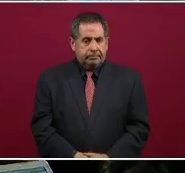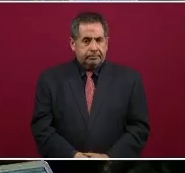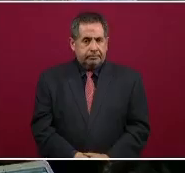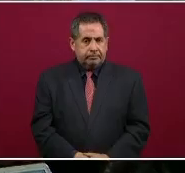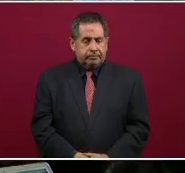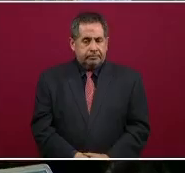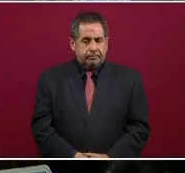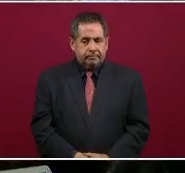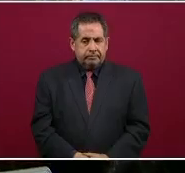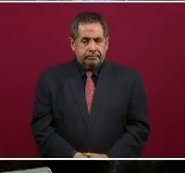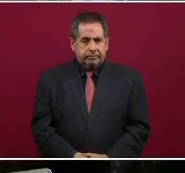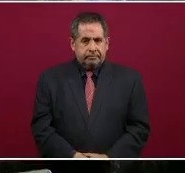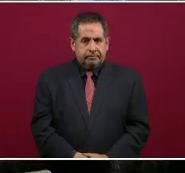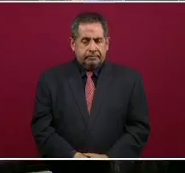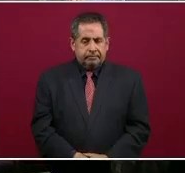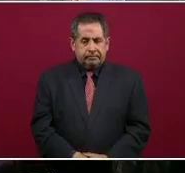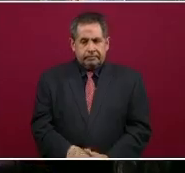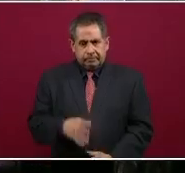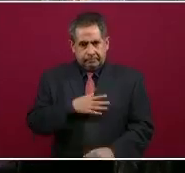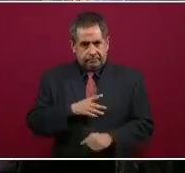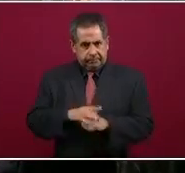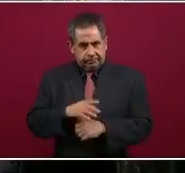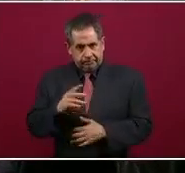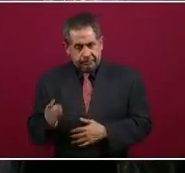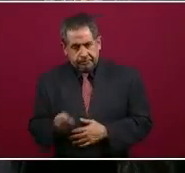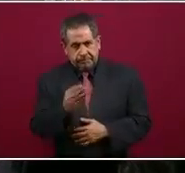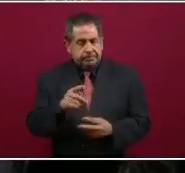Buenos días, presidente. Le quiero hacer dos preguntas.